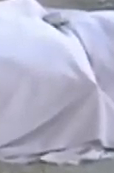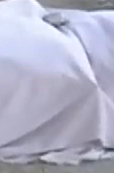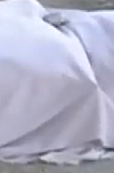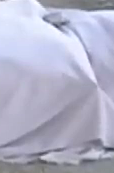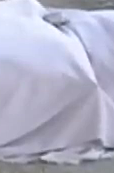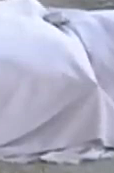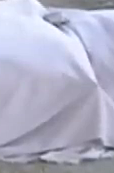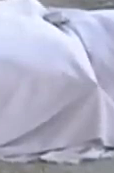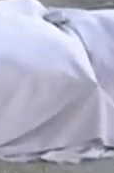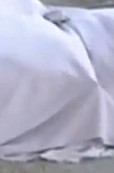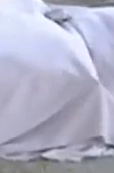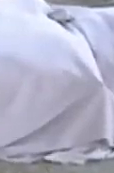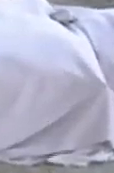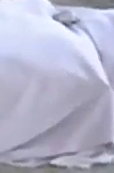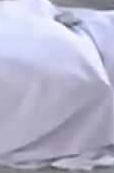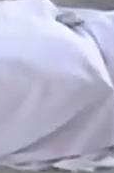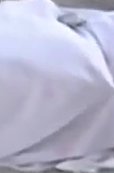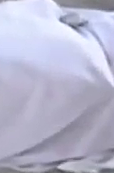la ley